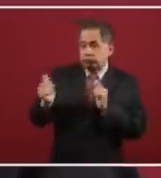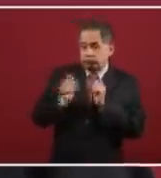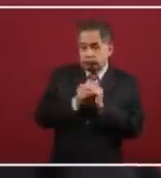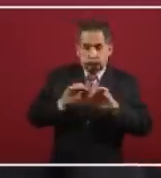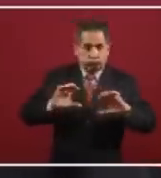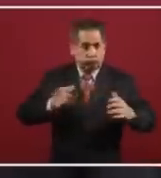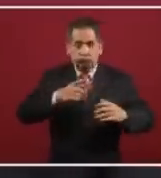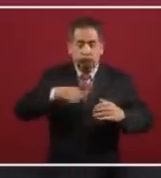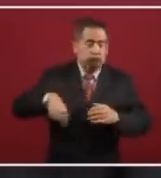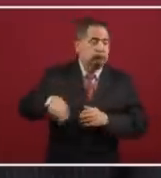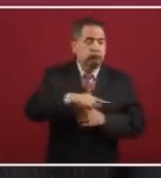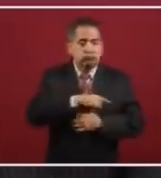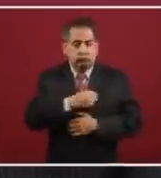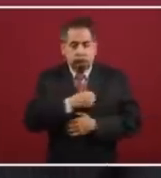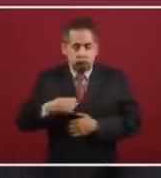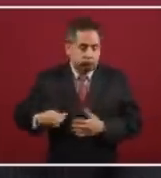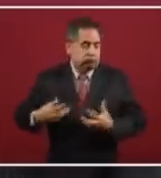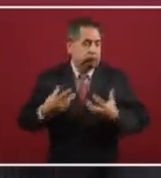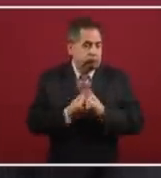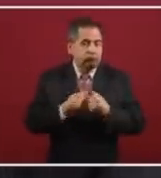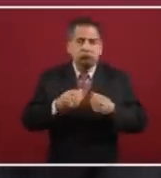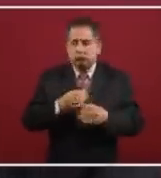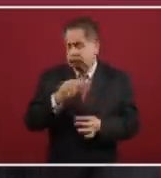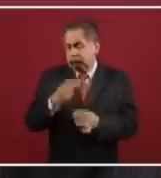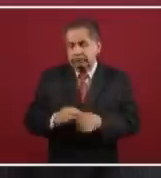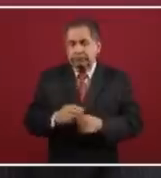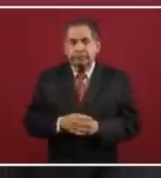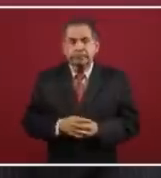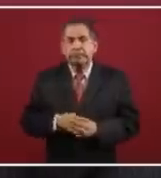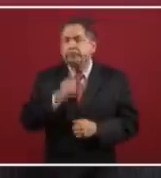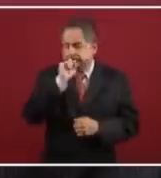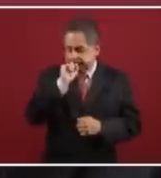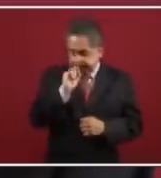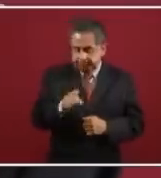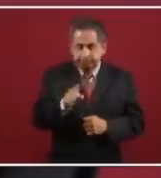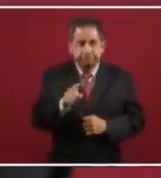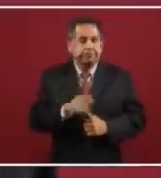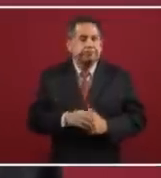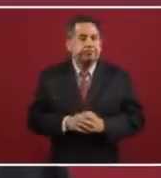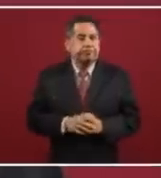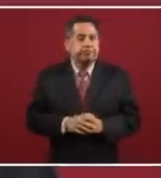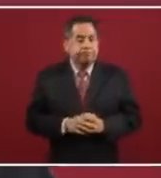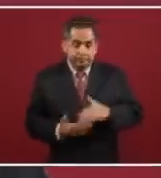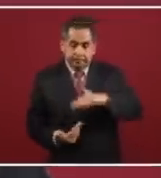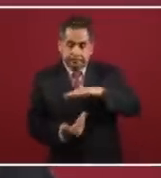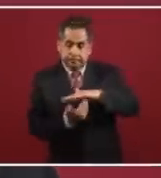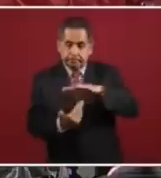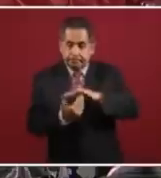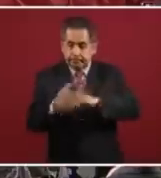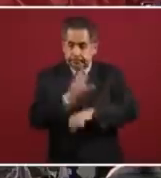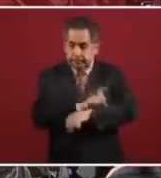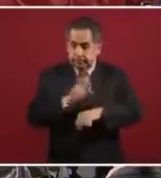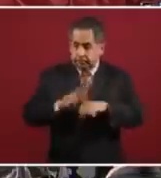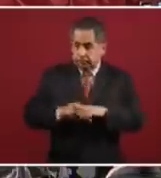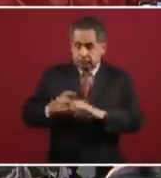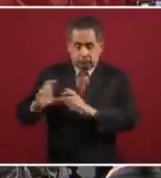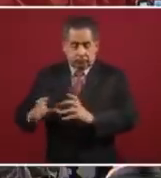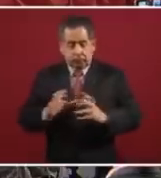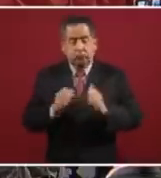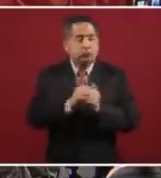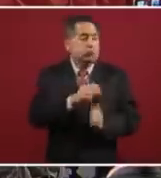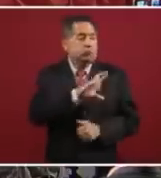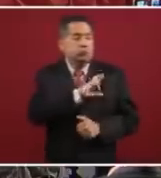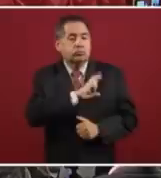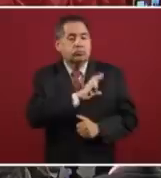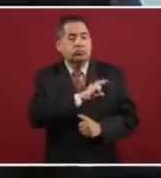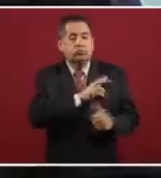y municipales a esa problemática. Instalación de mesas de coordinación con el sector privado.